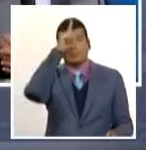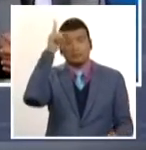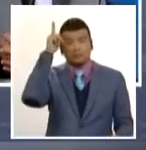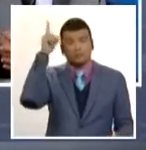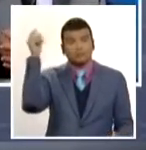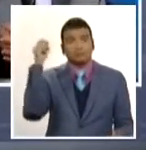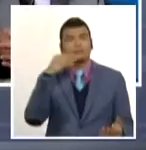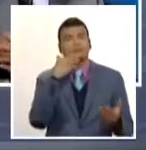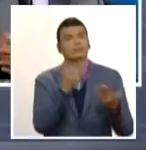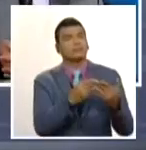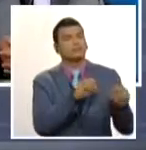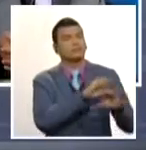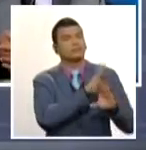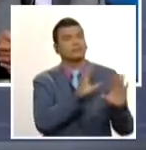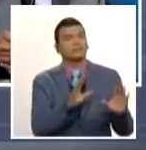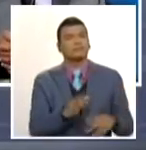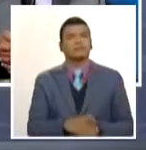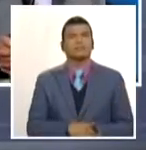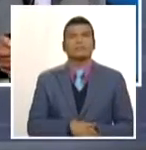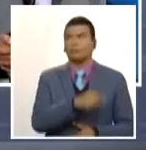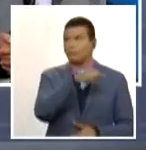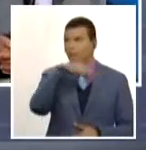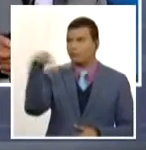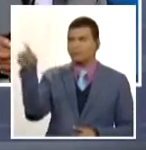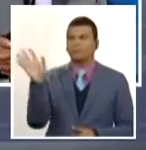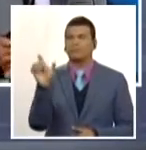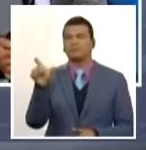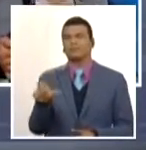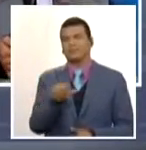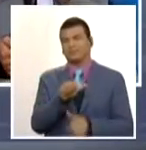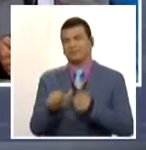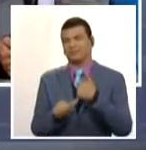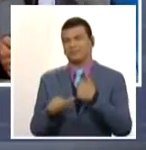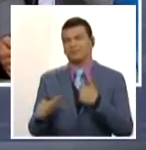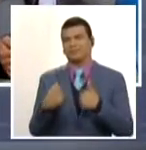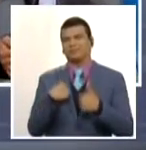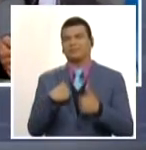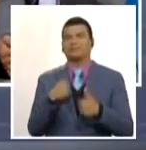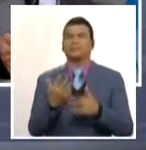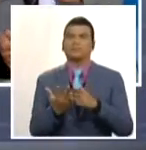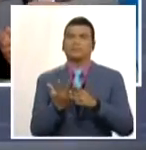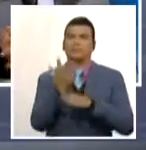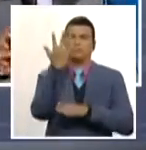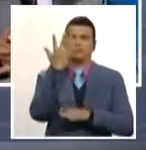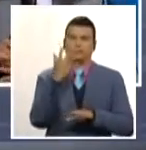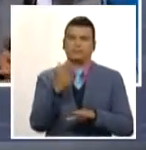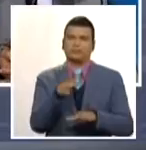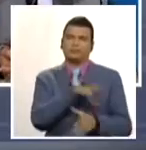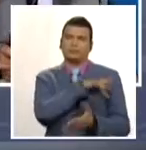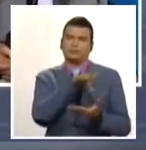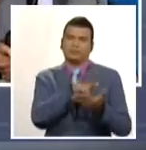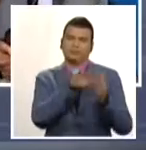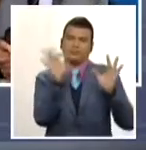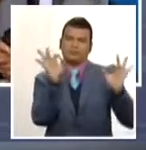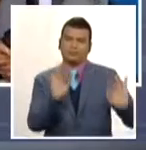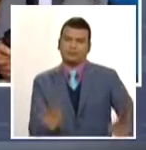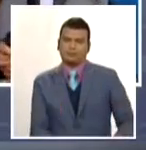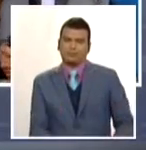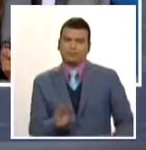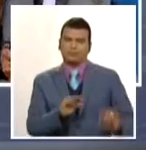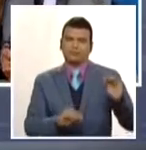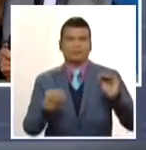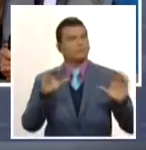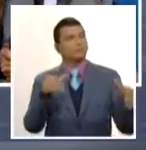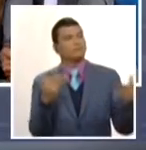buenos días. Y un fantasma, no es un fantasma, es uno de nuestros asistentes que están desde las 5:45 de la mañana organizando toda esta producción. ¿Cómo